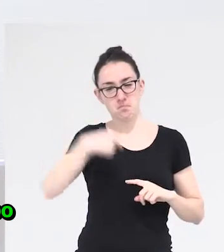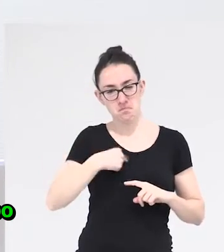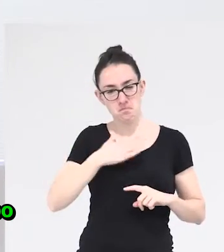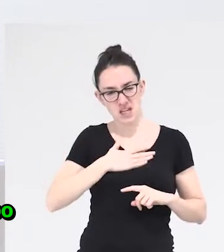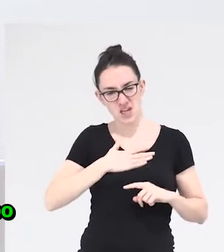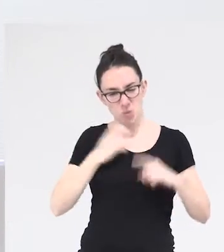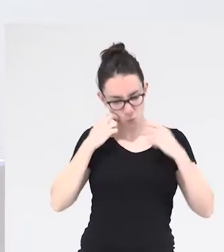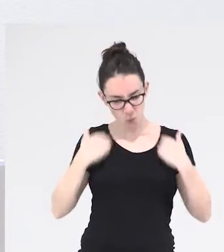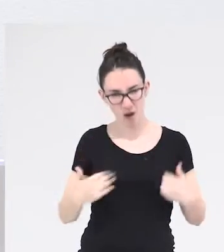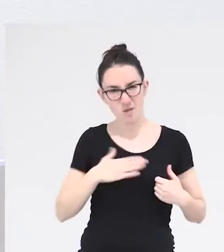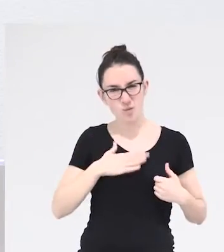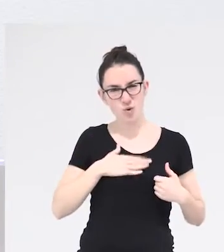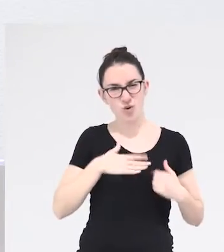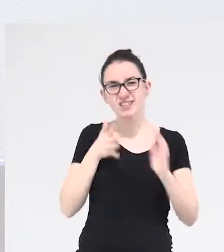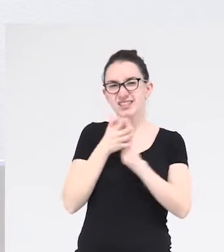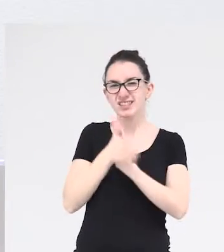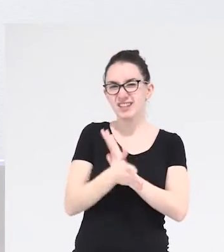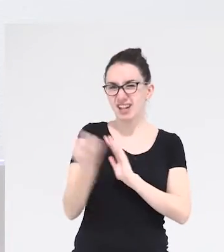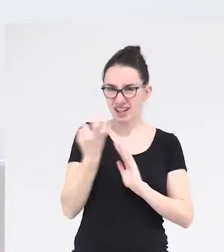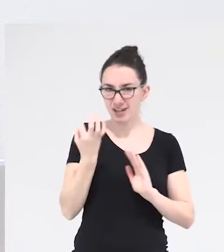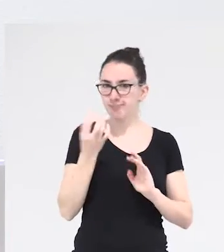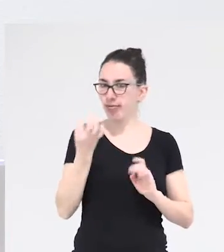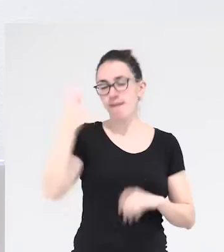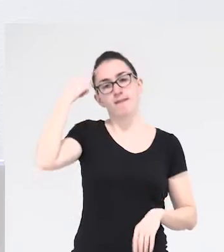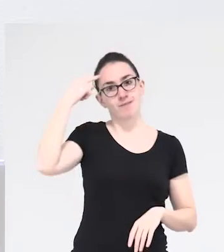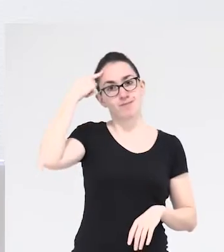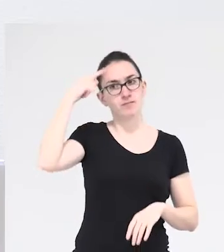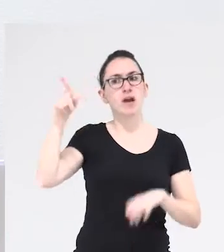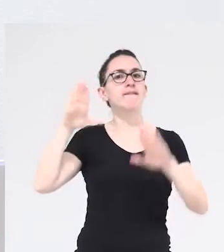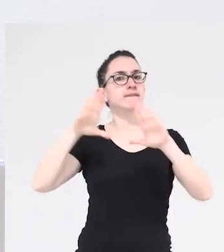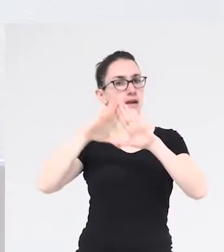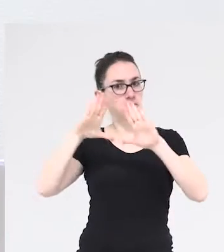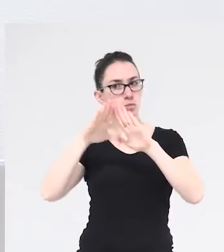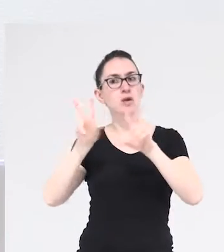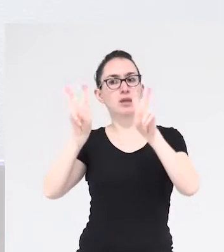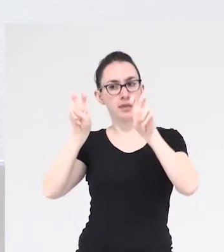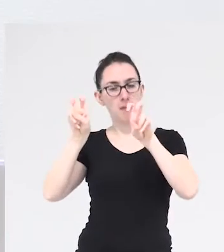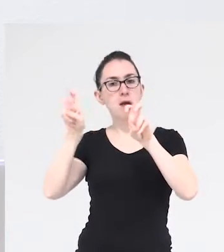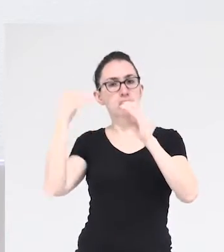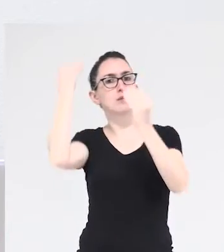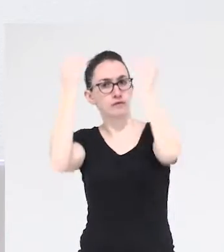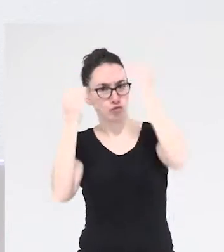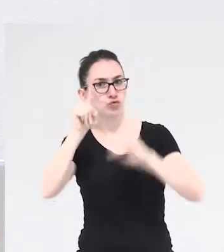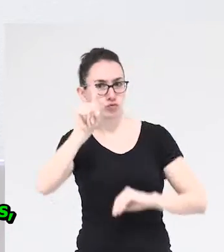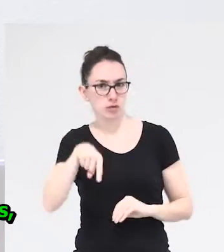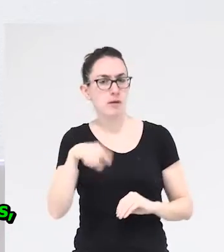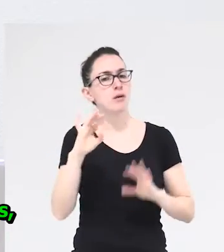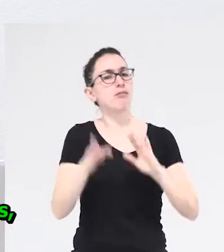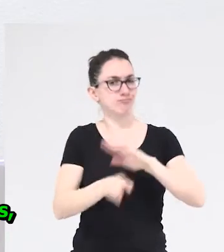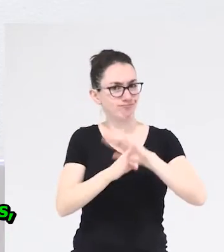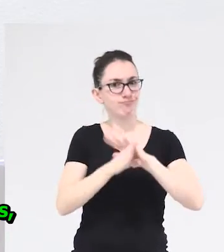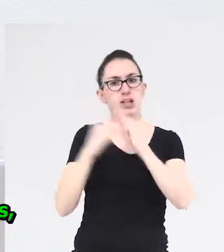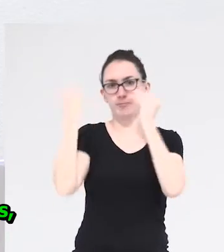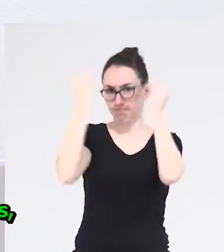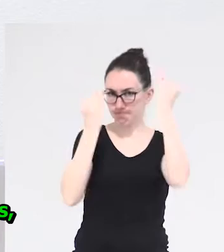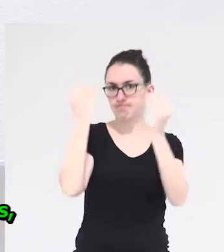nuestro cuerpo para nosotras? Y es una pregunta que el feminismo aborda, creo, y hay que seguir dándole vueltas a esto, ¿no? O sea,